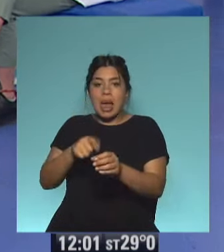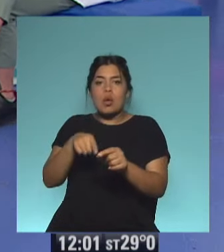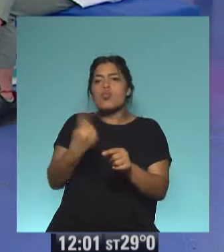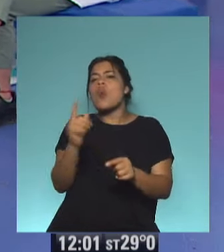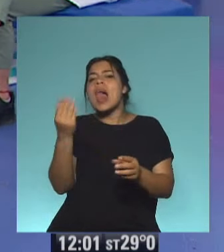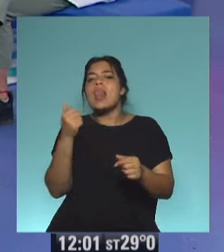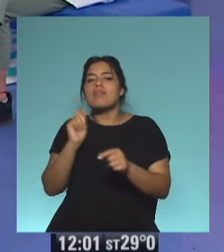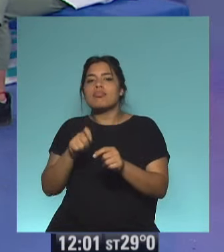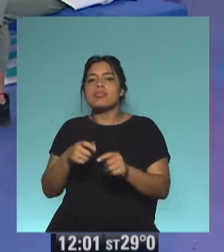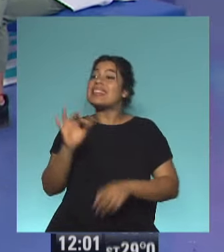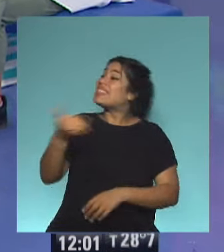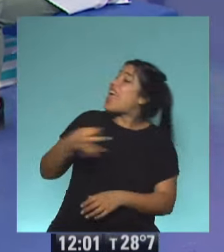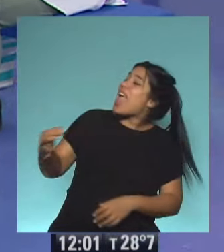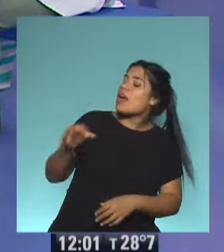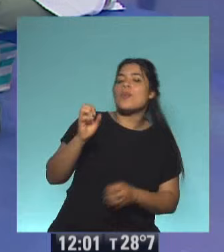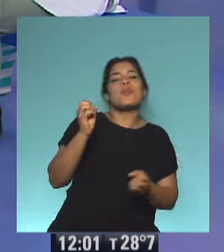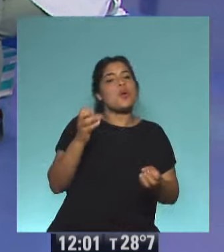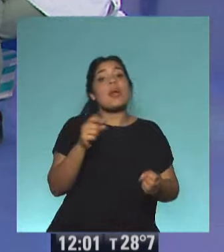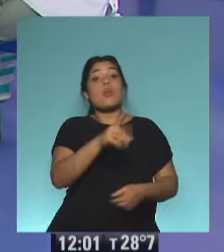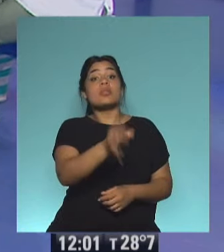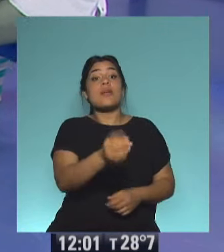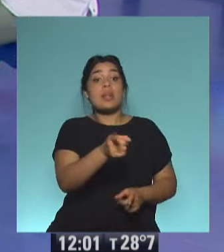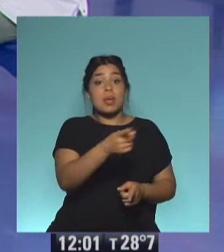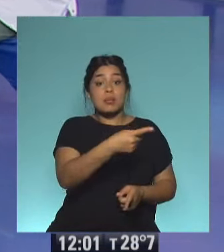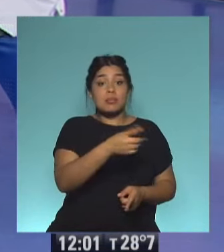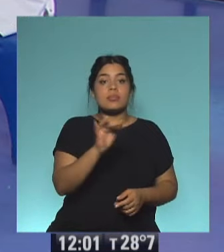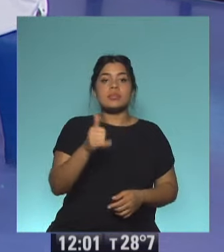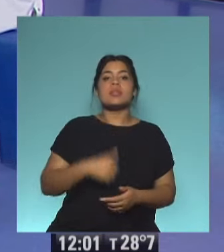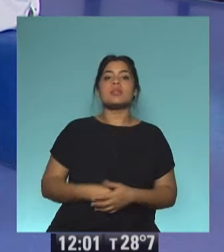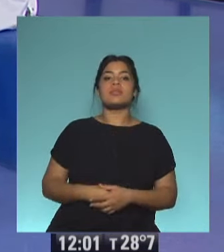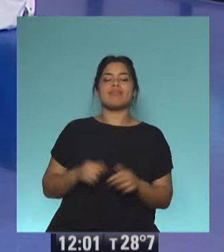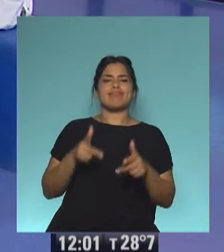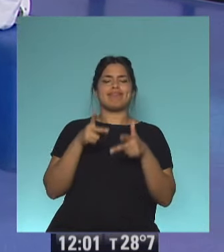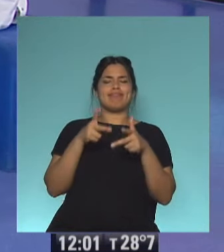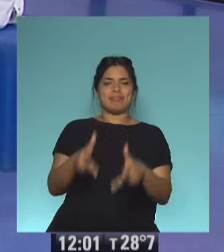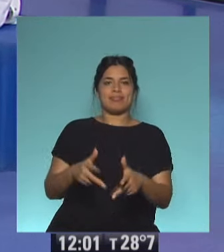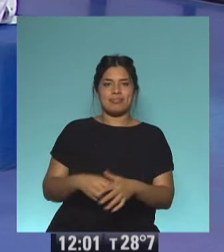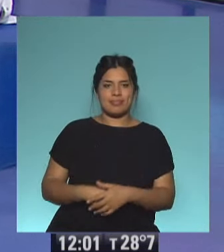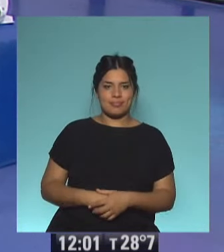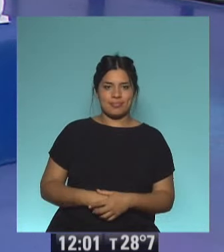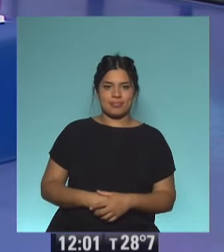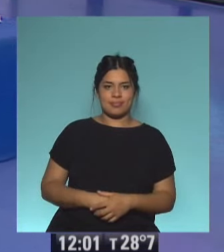Pablito? Muy bien. Ah, vos lo sabés también, Fara, lo querés. Un clavito, un clavito, un clavo,